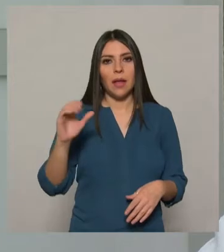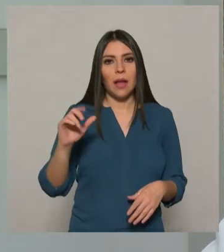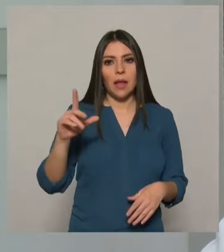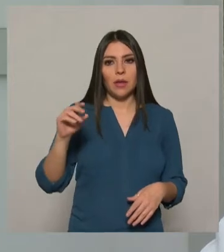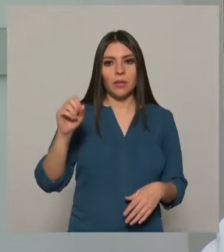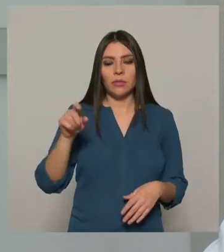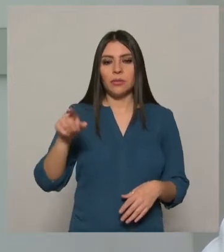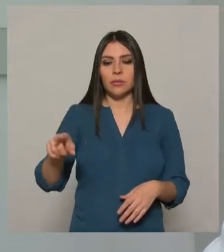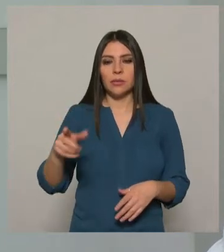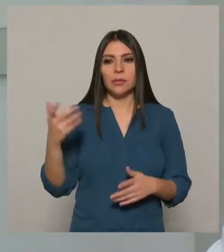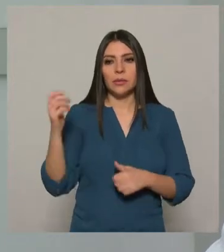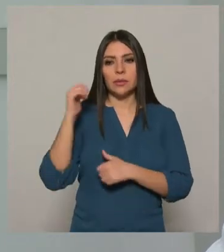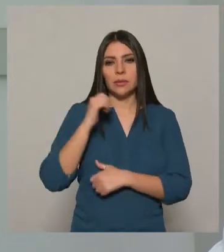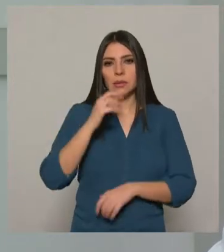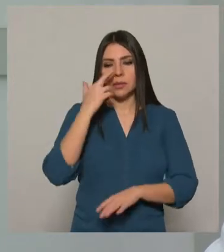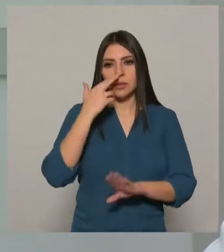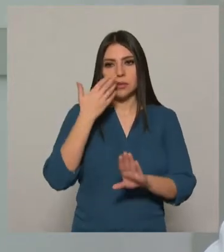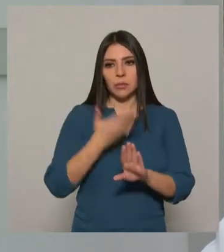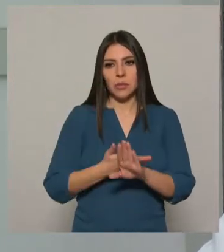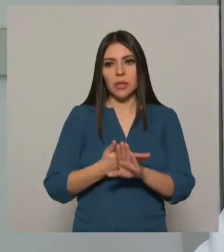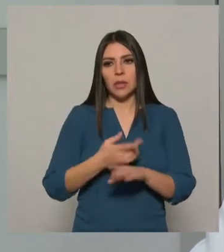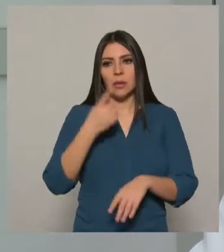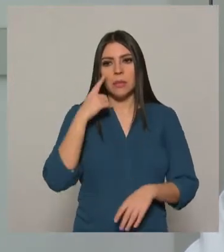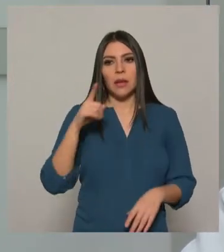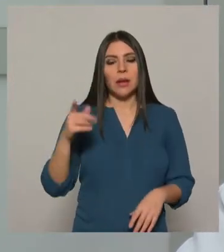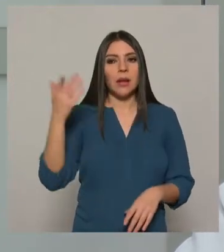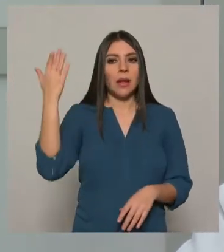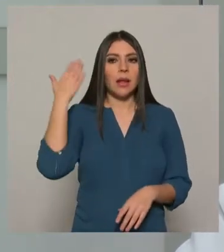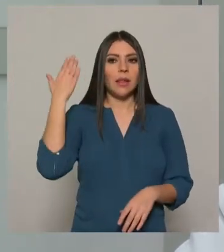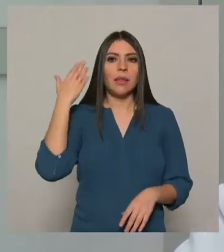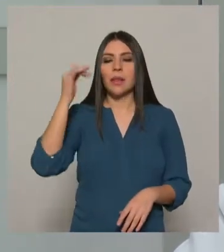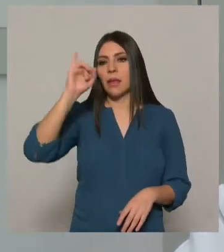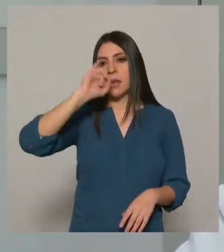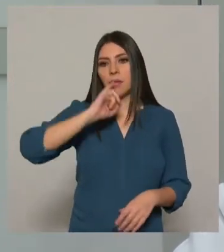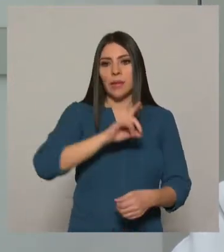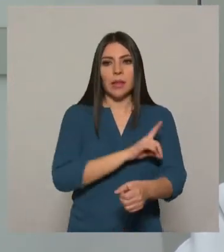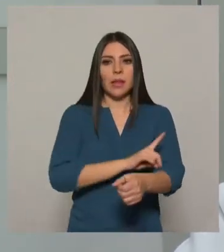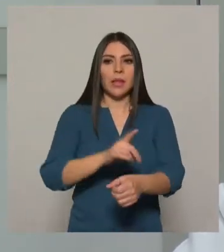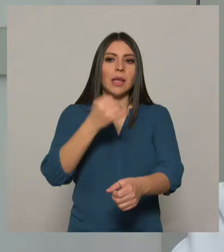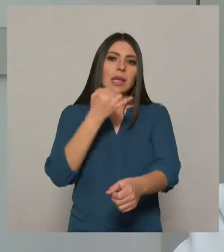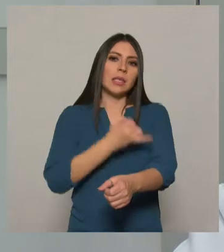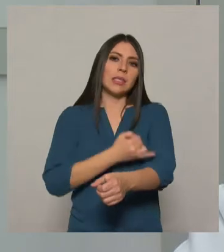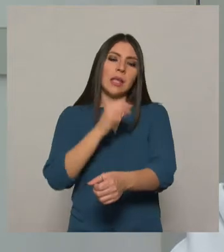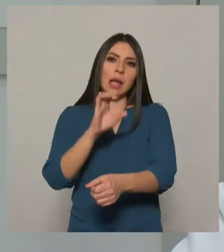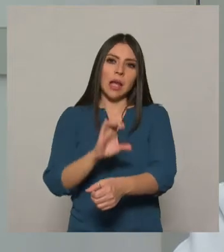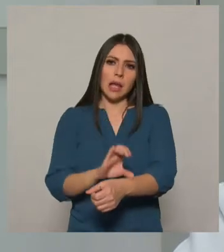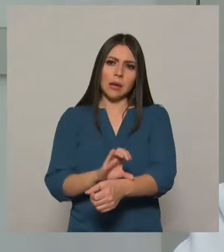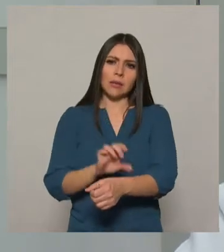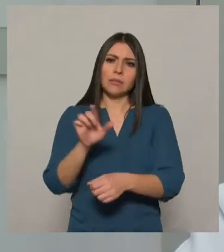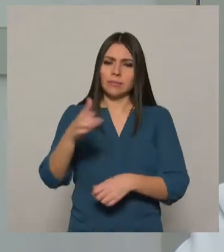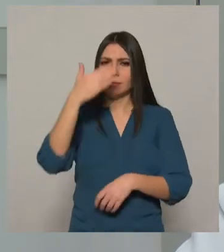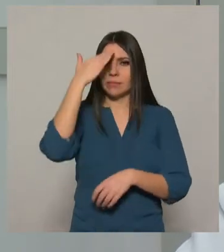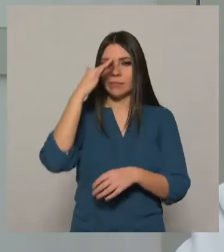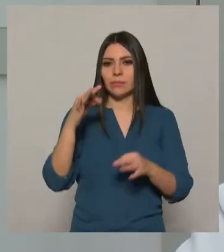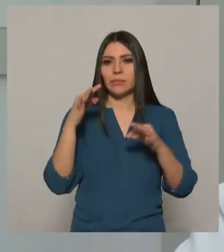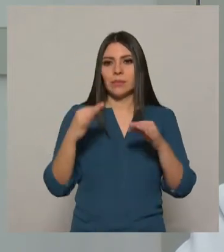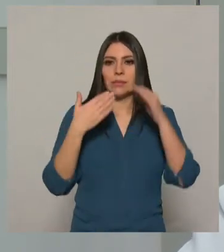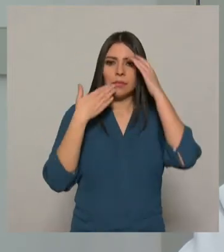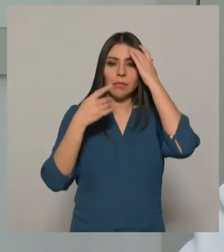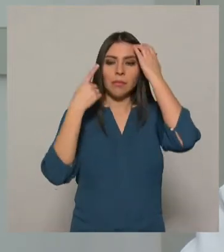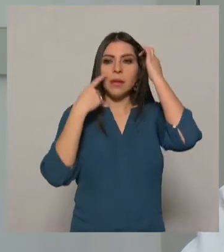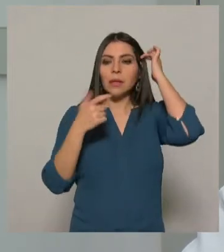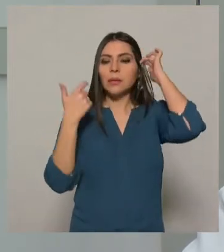él le correspondió ser jefe delegacional todavía en Iztacalco. Sí. Y él sabe perfectamente que la